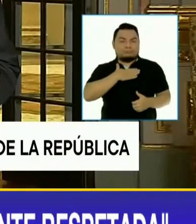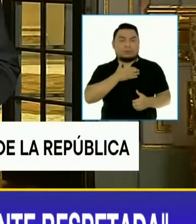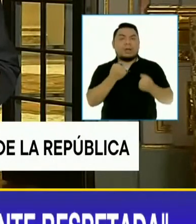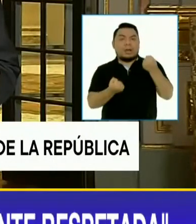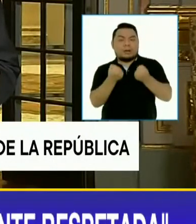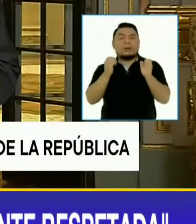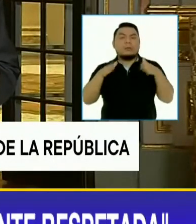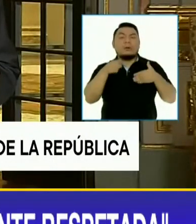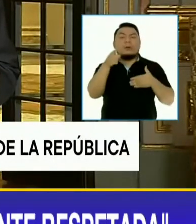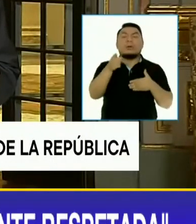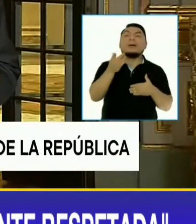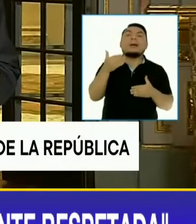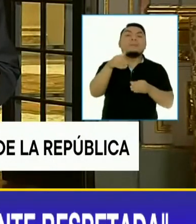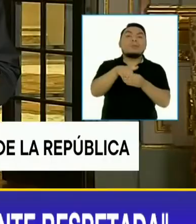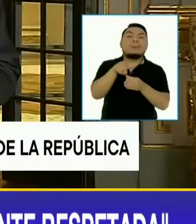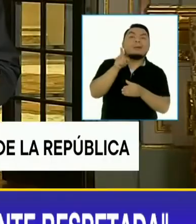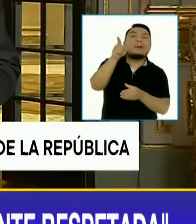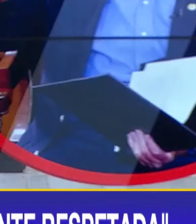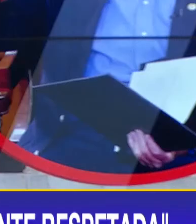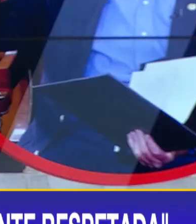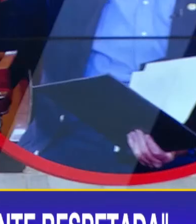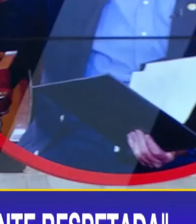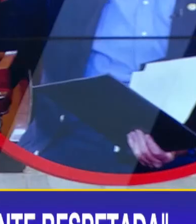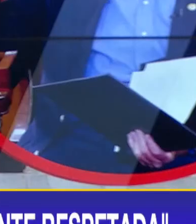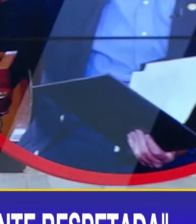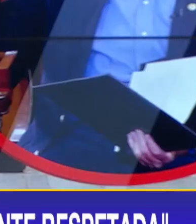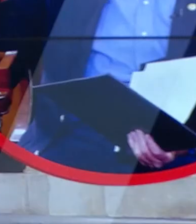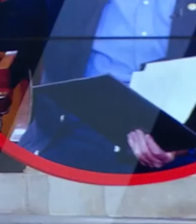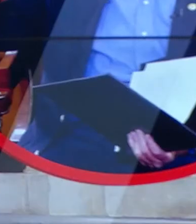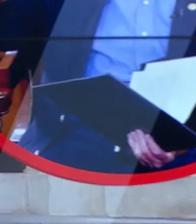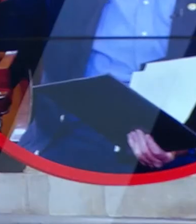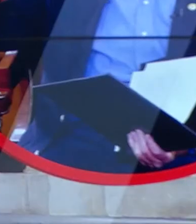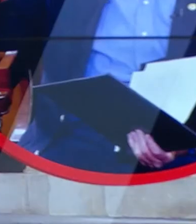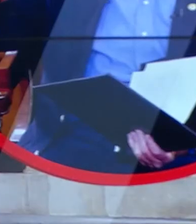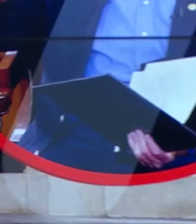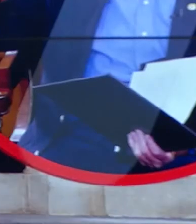5 años que vienen. Dejamos lo que ha sido este mensaje a la Nación, corto y concreto.